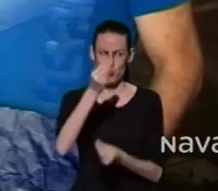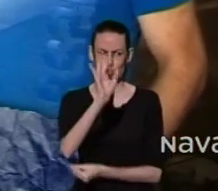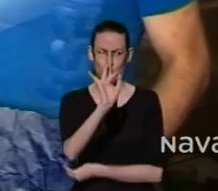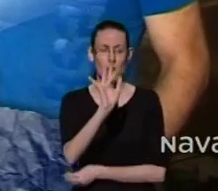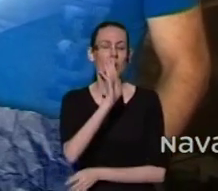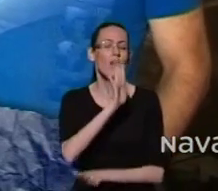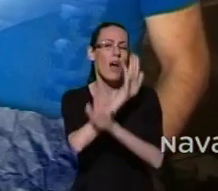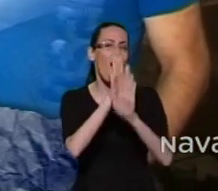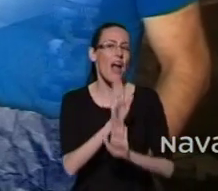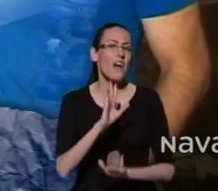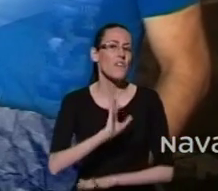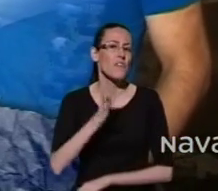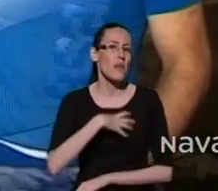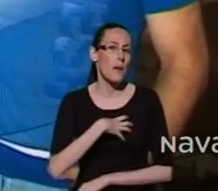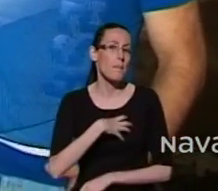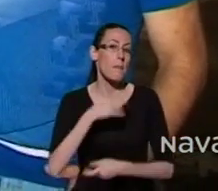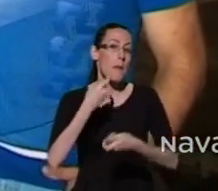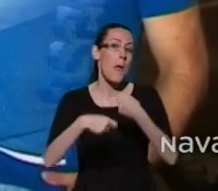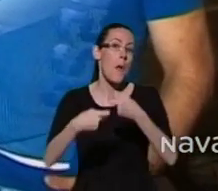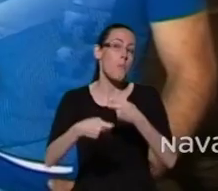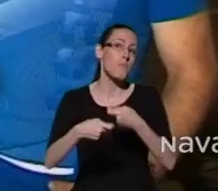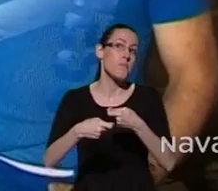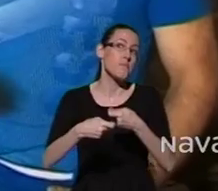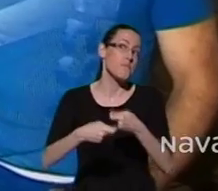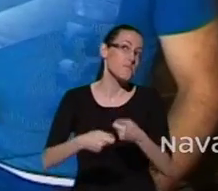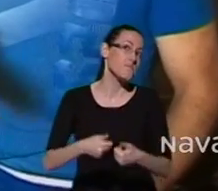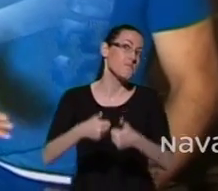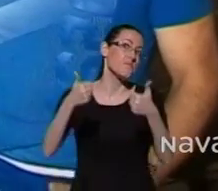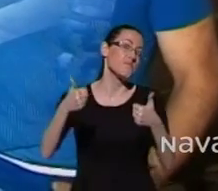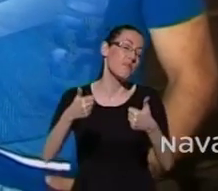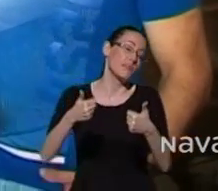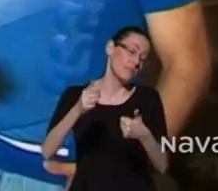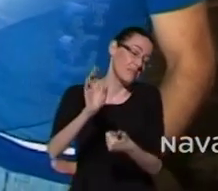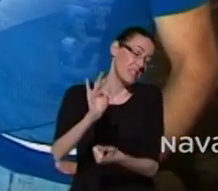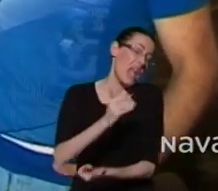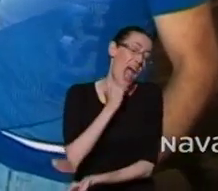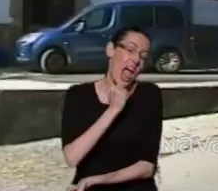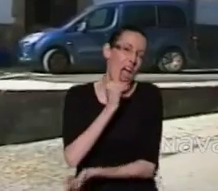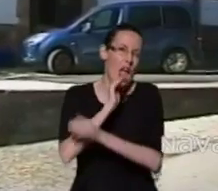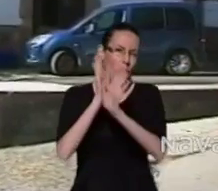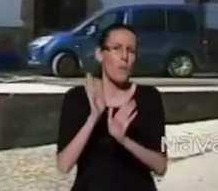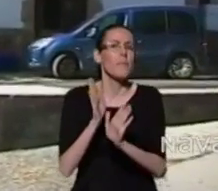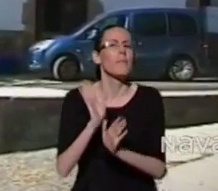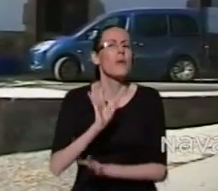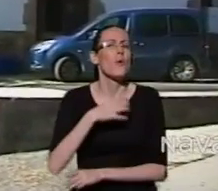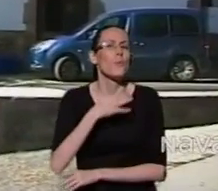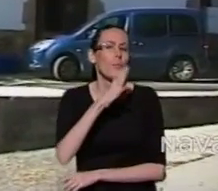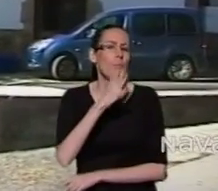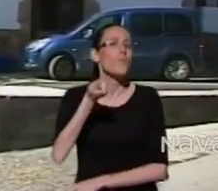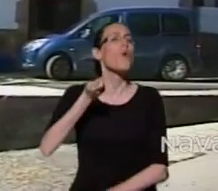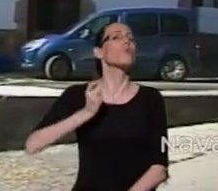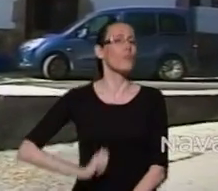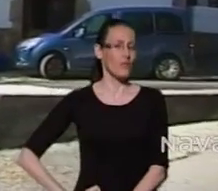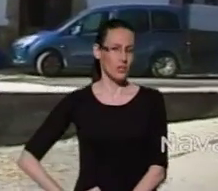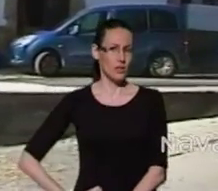premio que en las ventas también repercute algo, pero más bien es, digamos, el premio a una labor, ¿no? Y a una trayectoria, digamos, profesional y a un trabajo, ¿no?